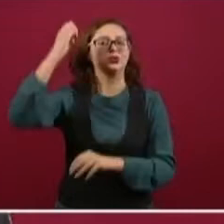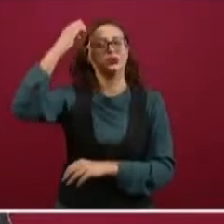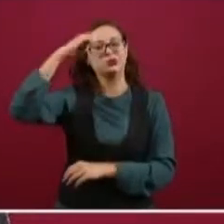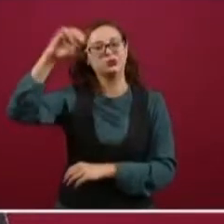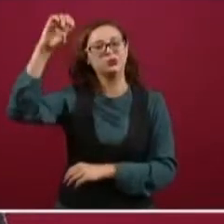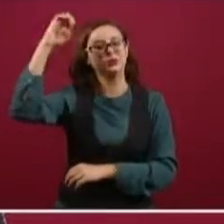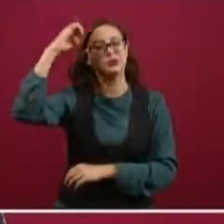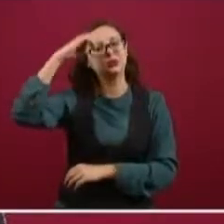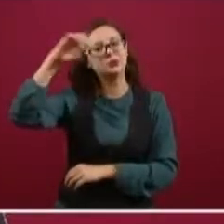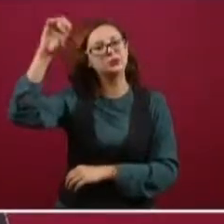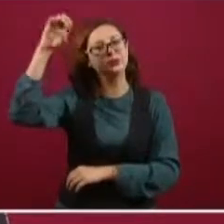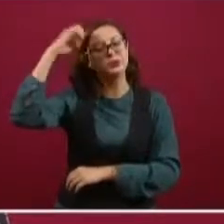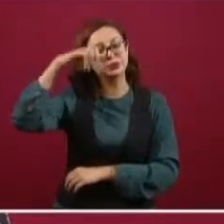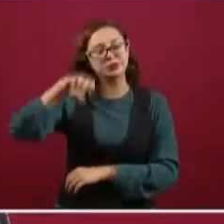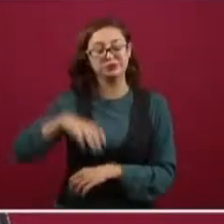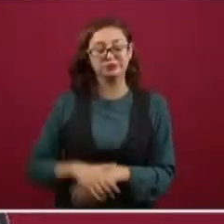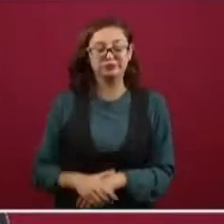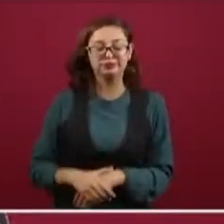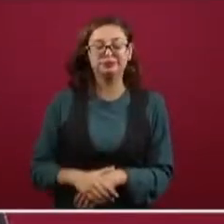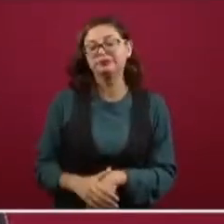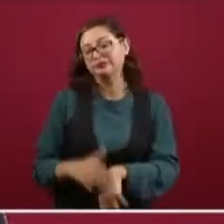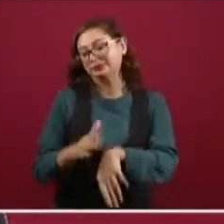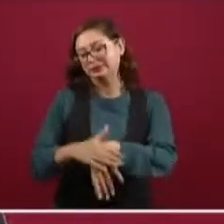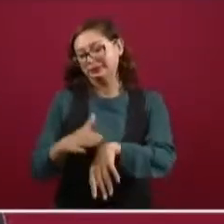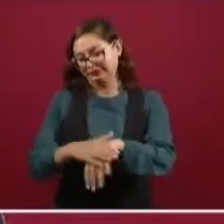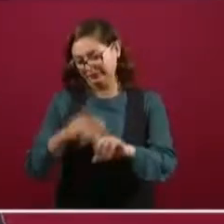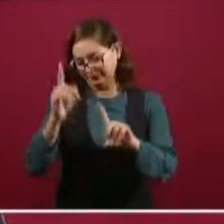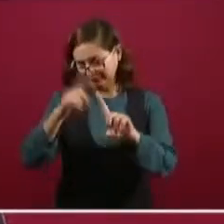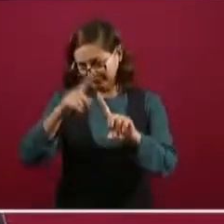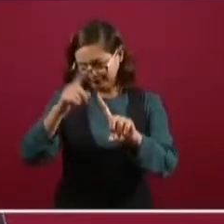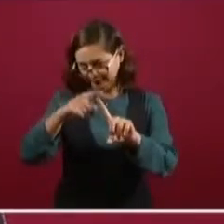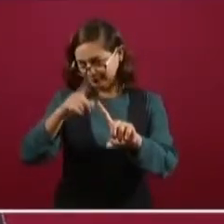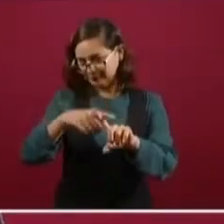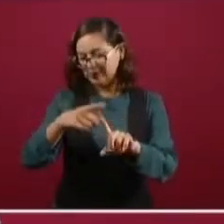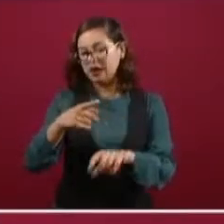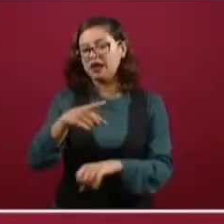Ahí les dejo de tarea que investiguen